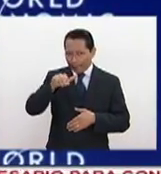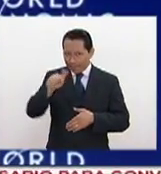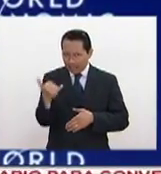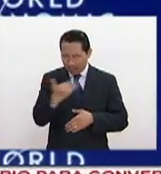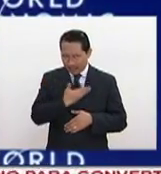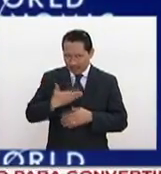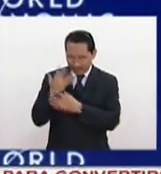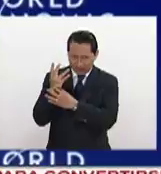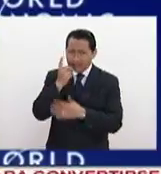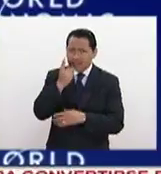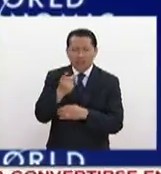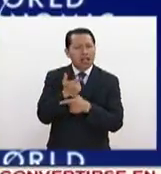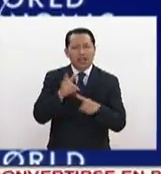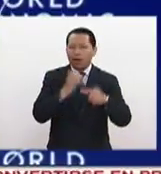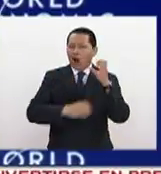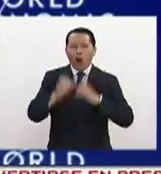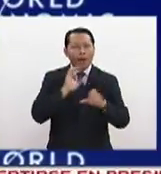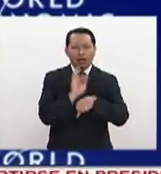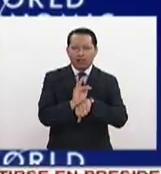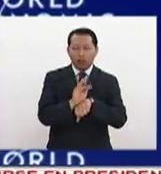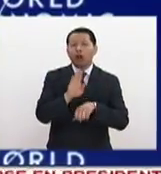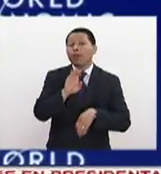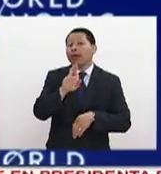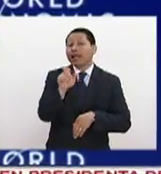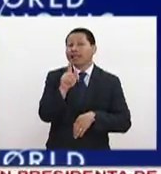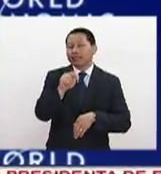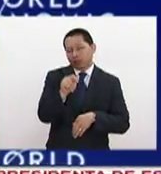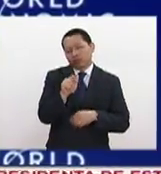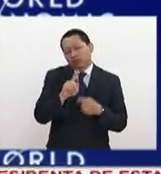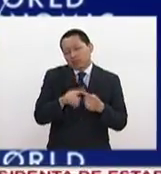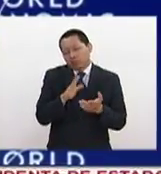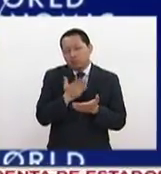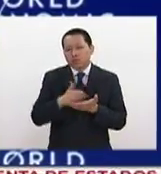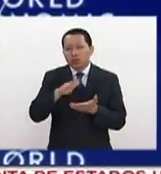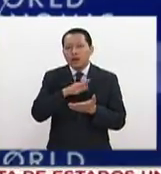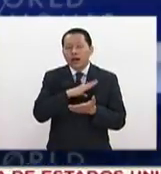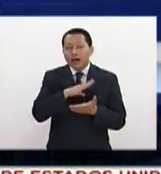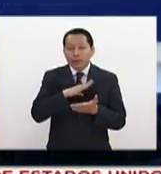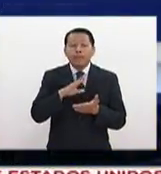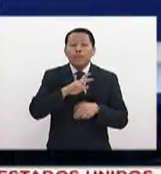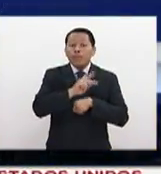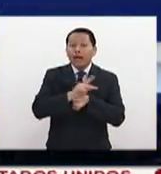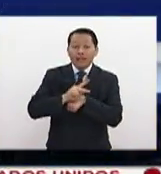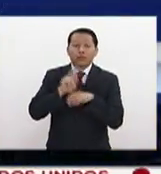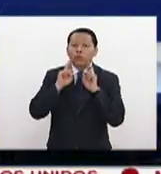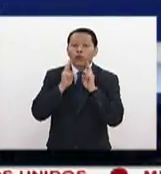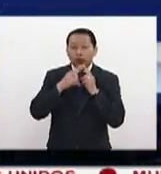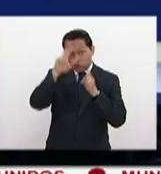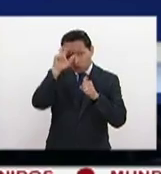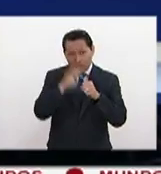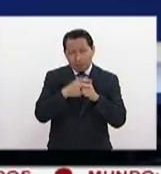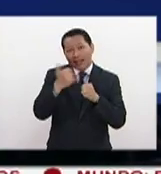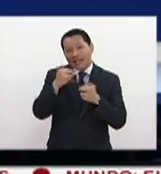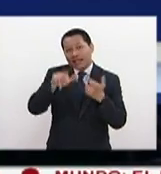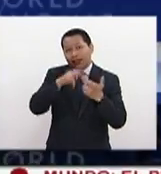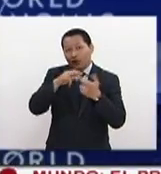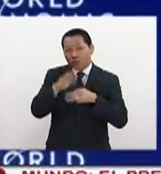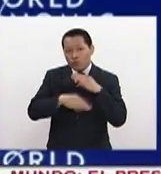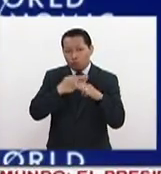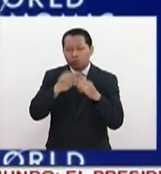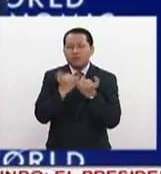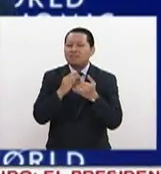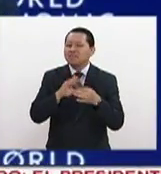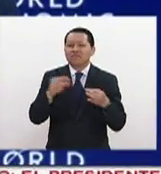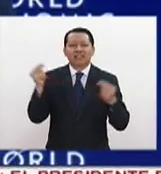libre comercio. Aseguró que pese al Brexit, buscará acuerdos con países de la Unión Europea y con otras regiones del mundo. También habló sobre